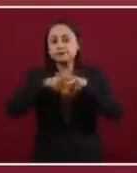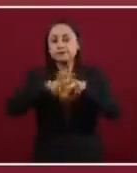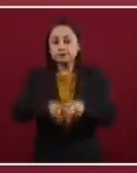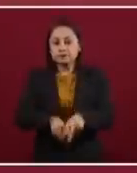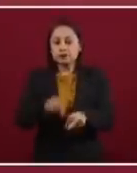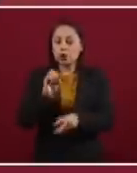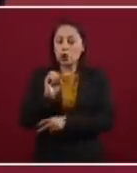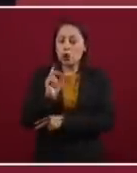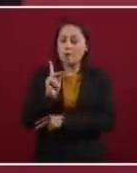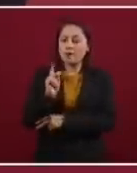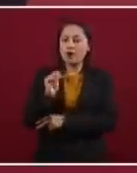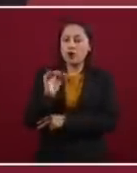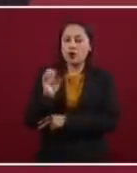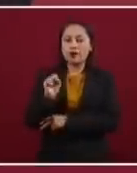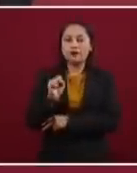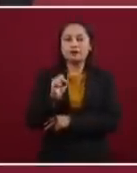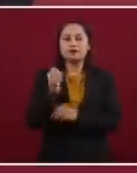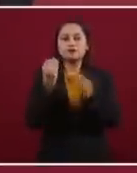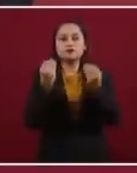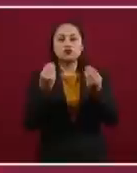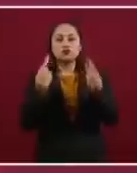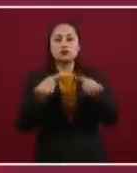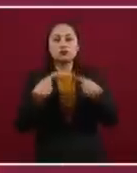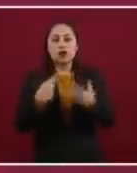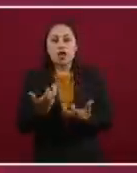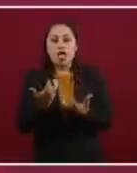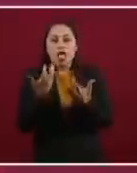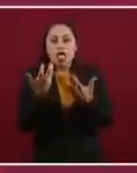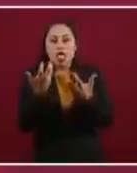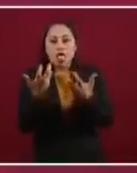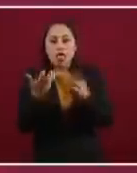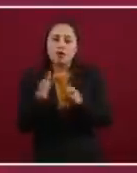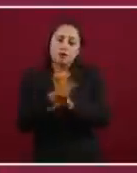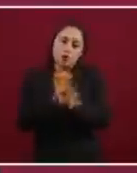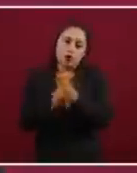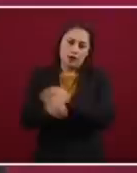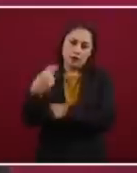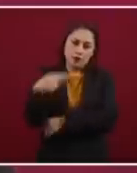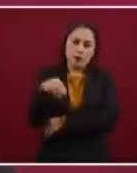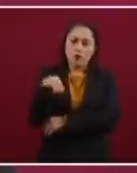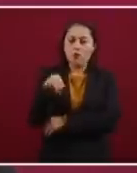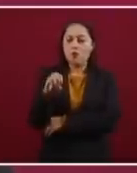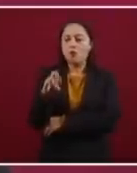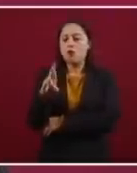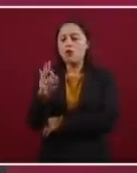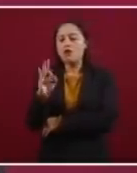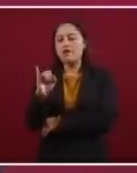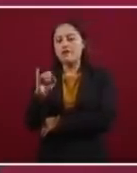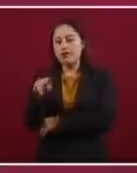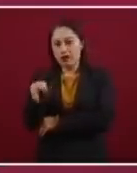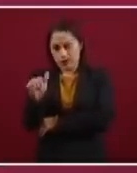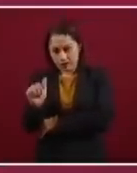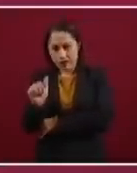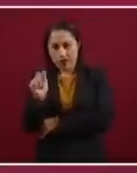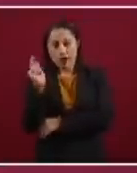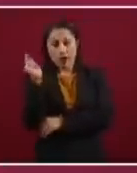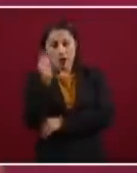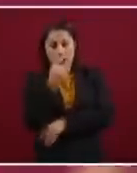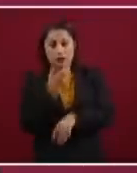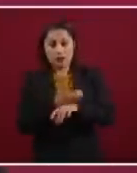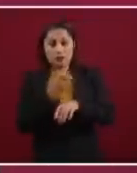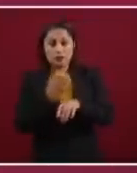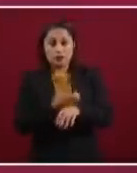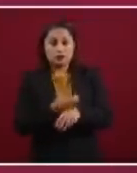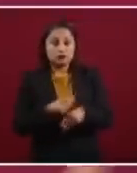a estos productos derivados de la morfina es el producto por excelencia y creó